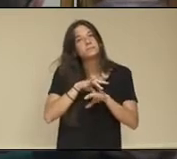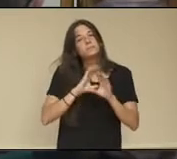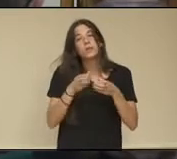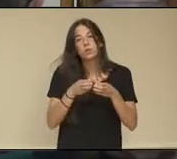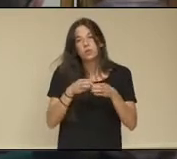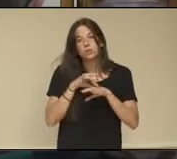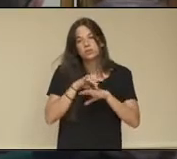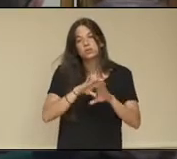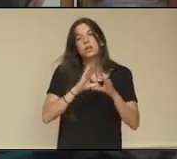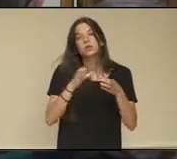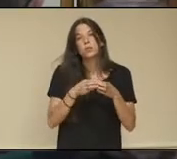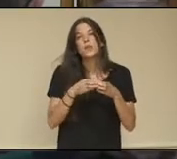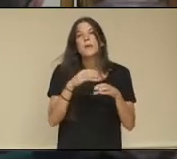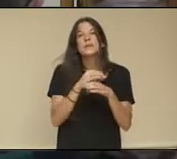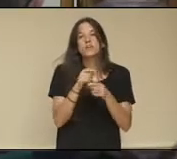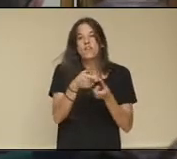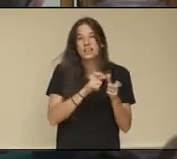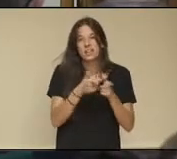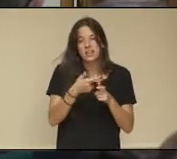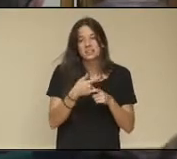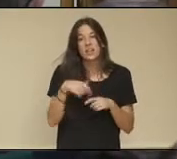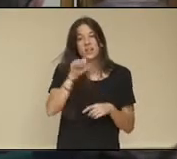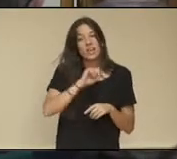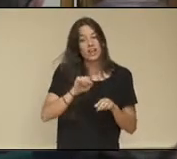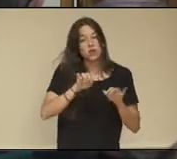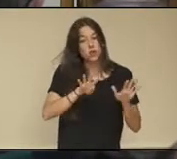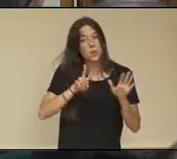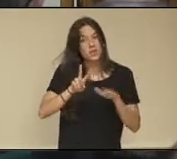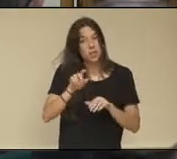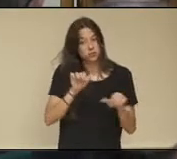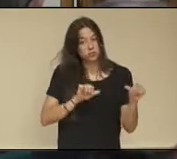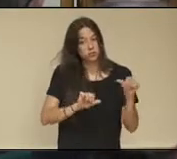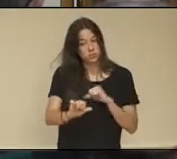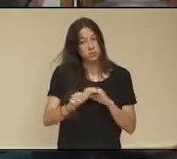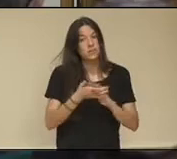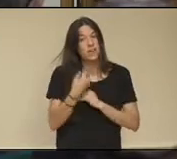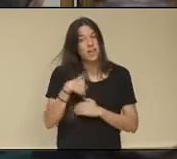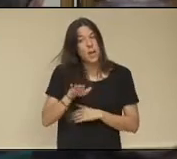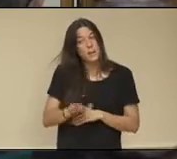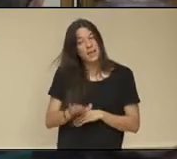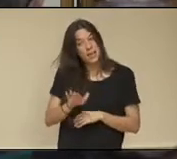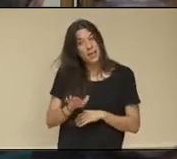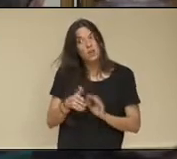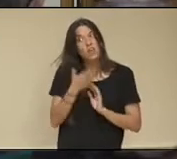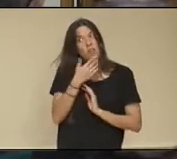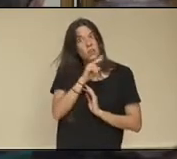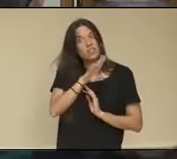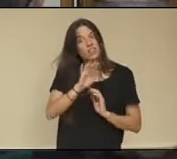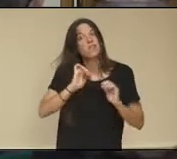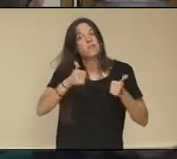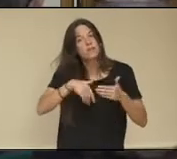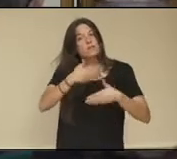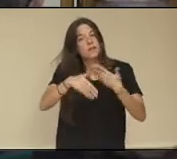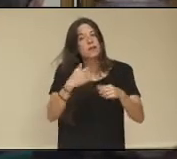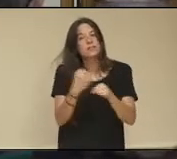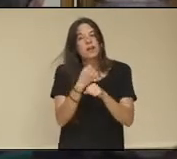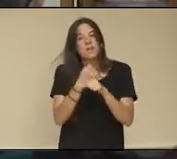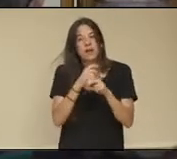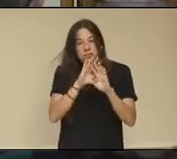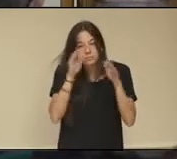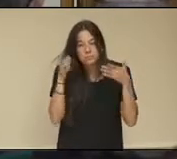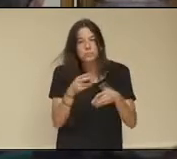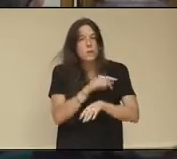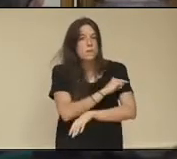año 92, me parece. O sea que también desde pequeñito, desde hace más de 25 años, viene trabajando en una vacuna, que es lo que nos va a contar